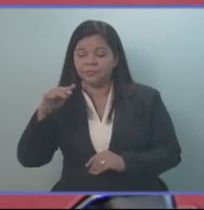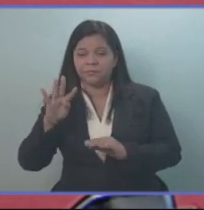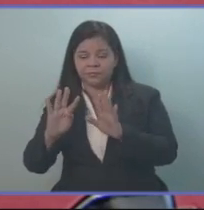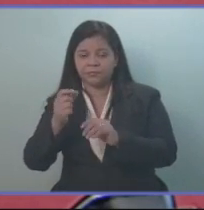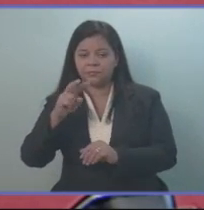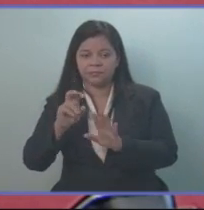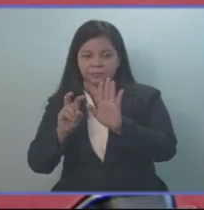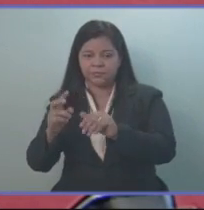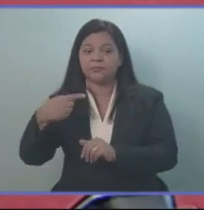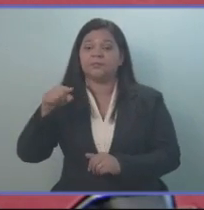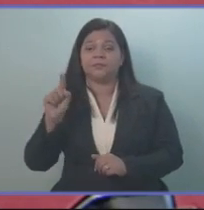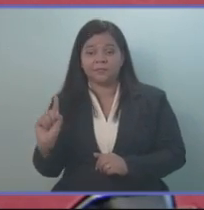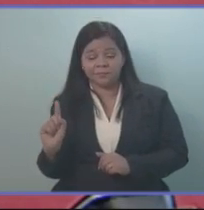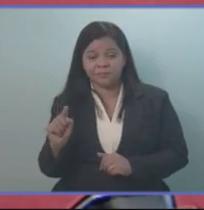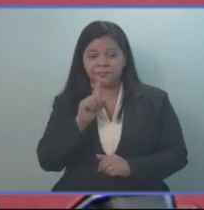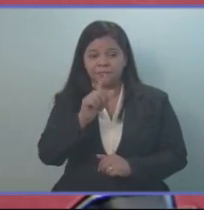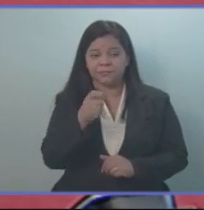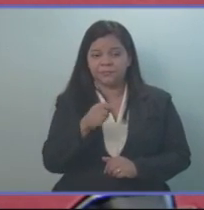1445-4-2017-1,